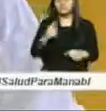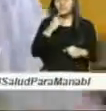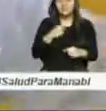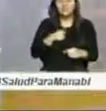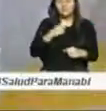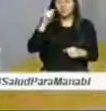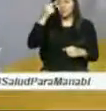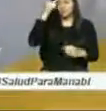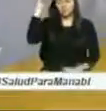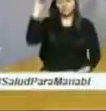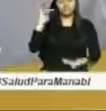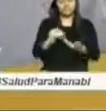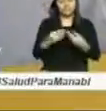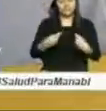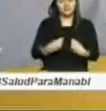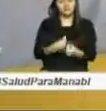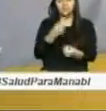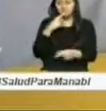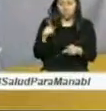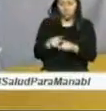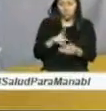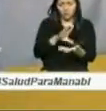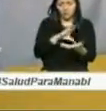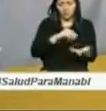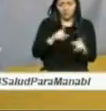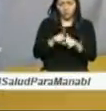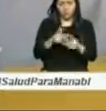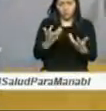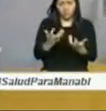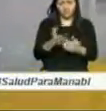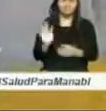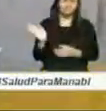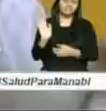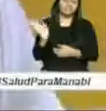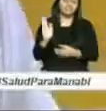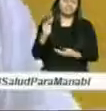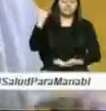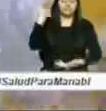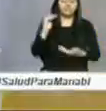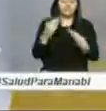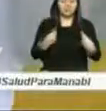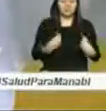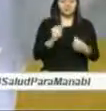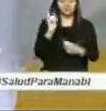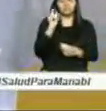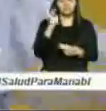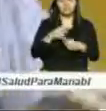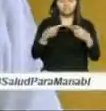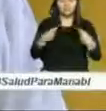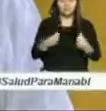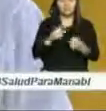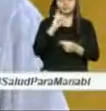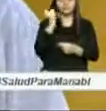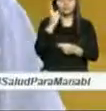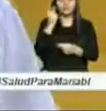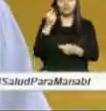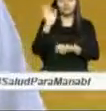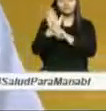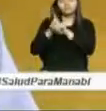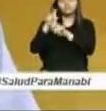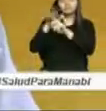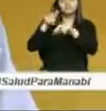público. Quieren que sigamos haciendo lo que ellos hacían. Es decir, menos gasto público, tan solo gasto público para sus salvatajes